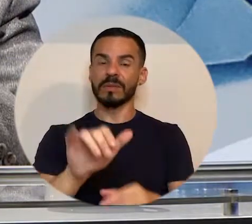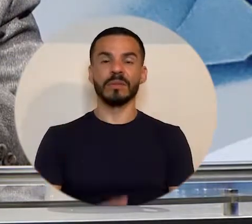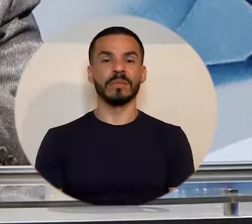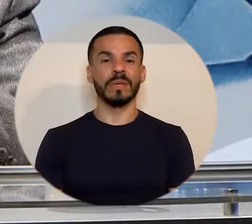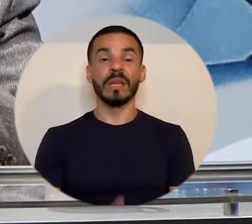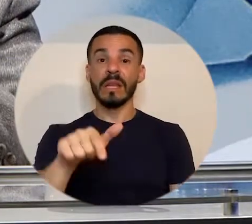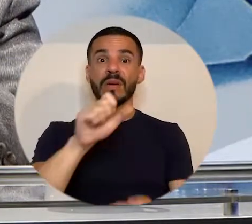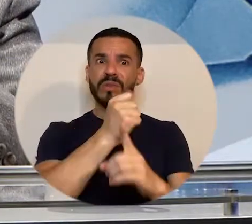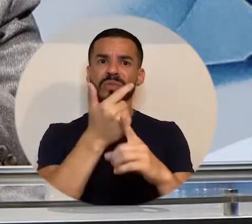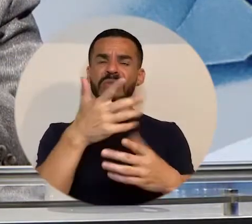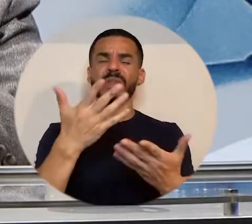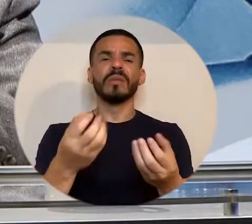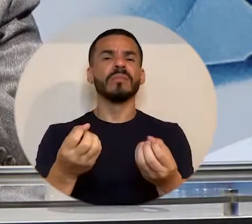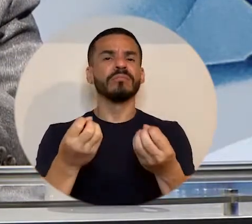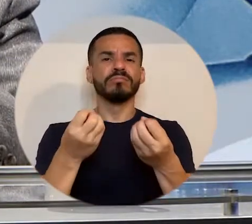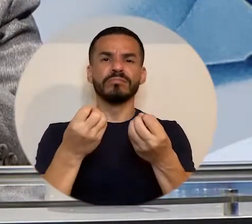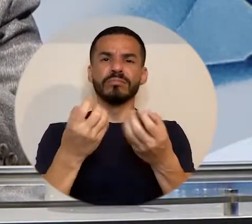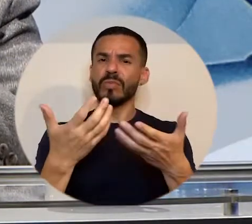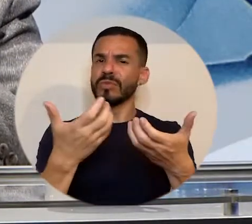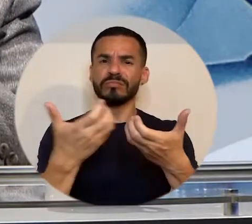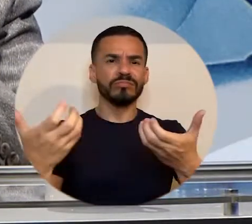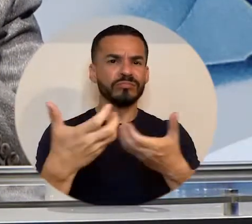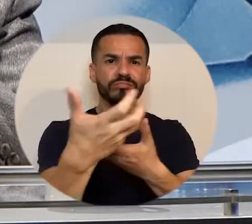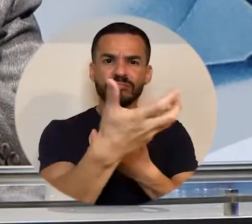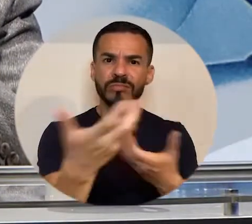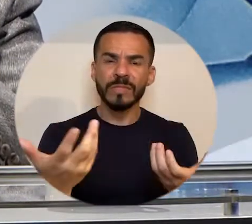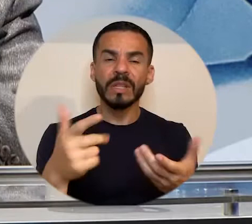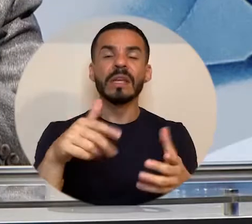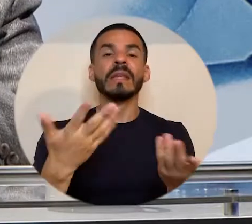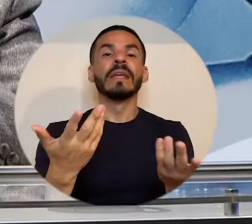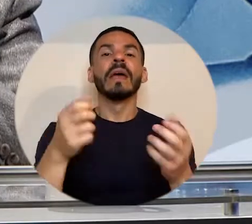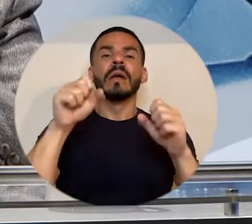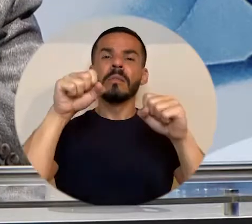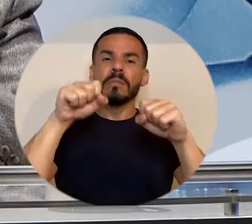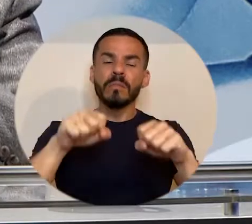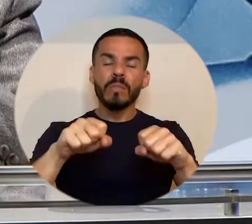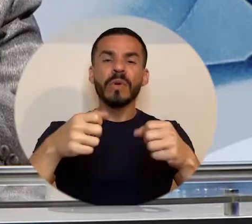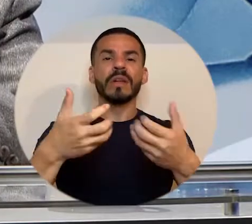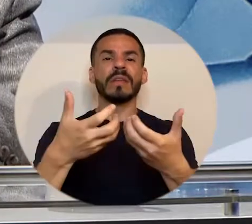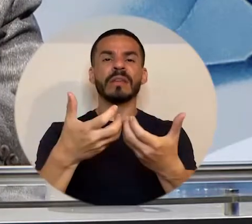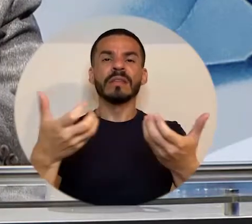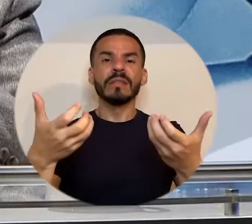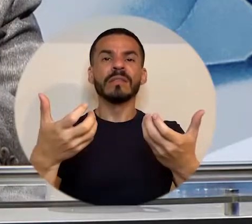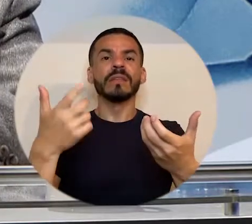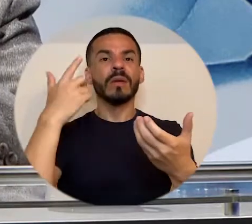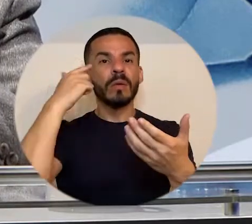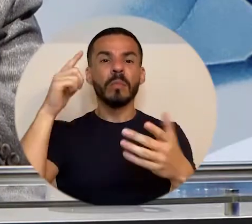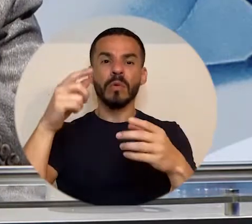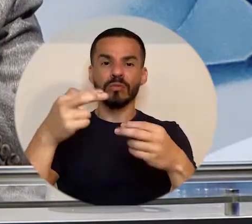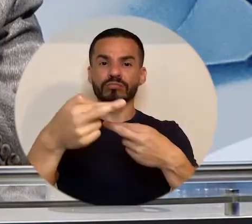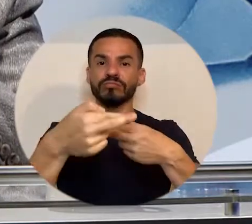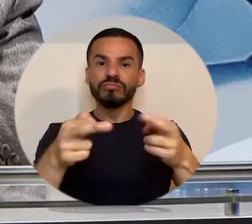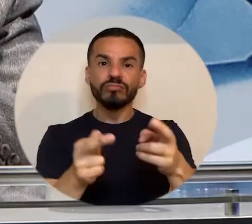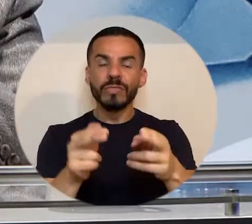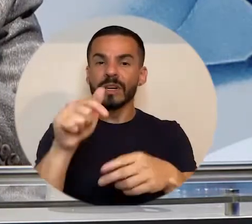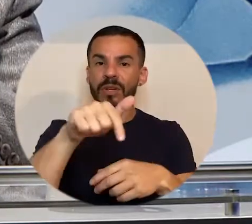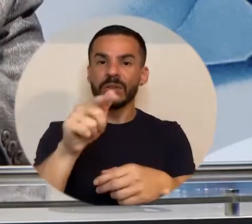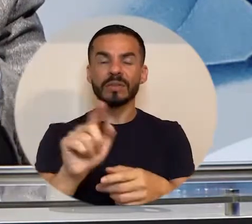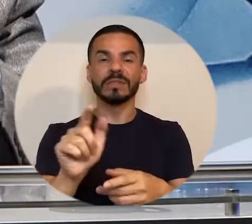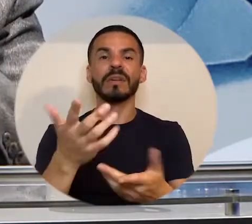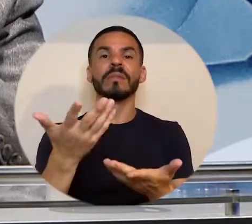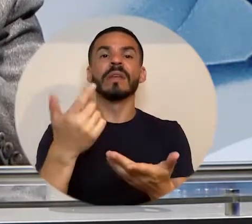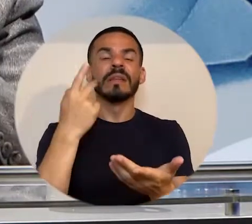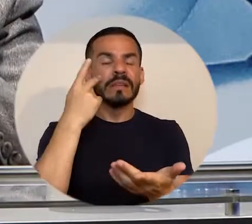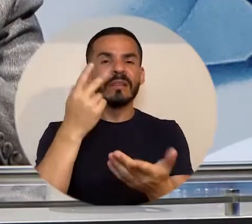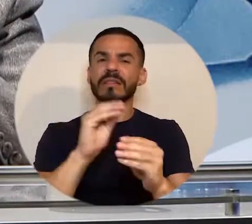es una sociedad tremendamente dividida que incluso se puede dividir por regiones, donde